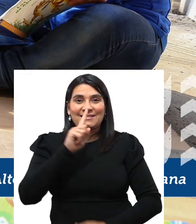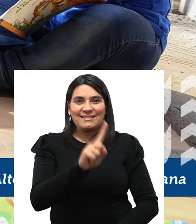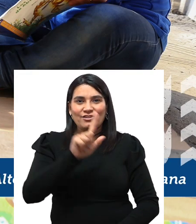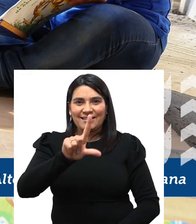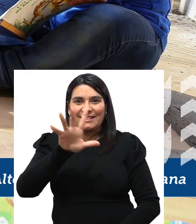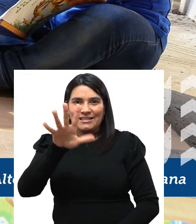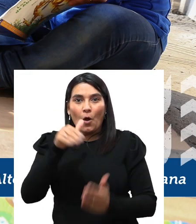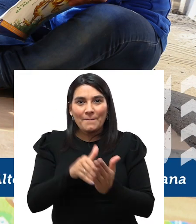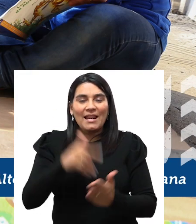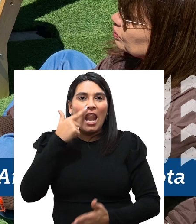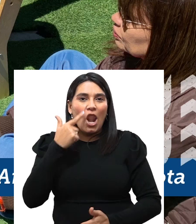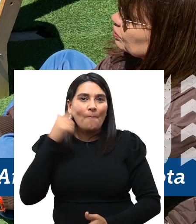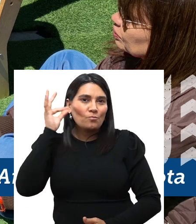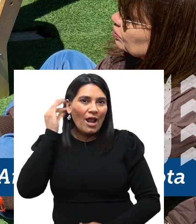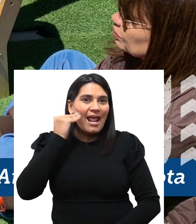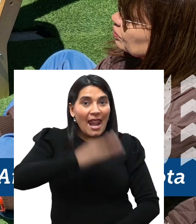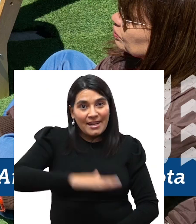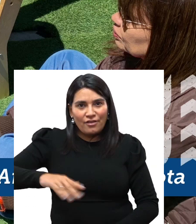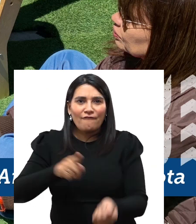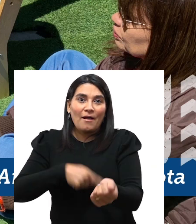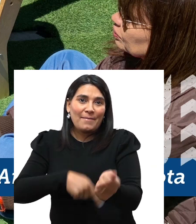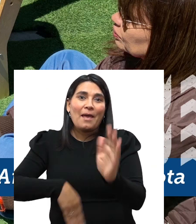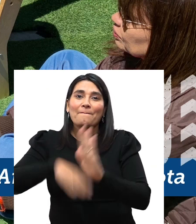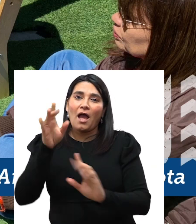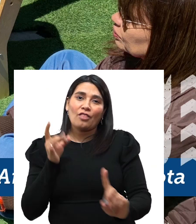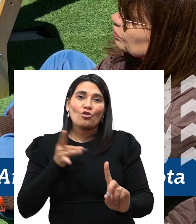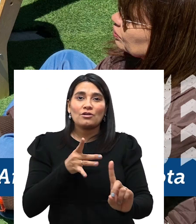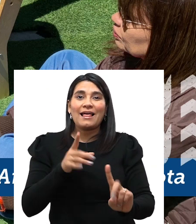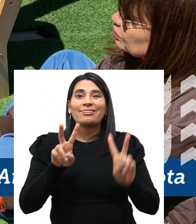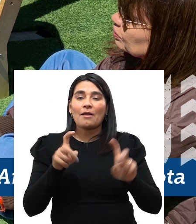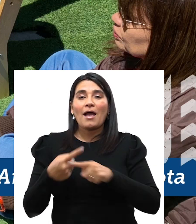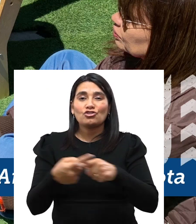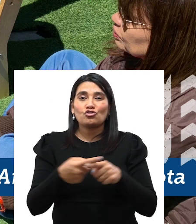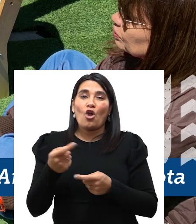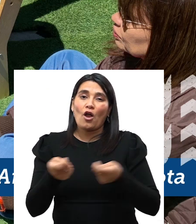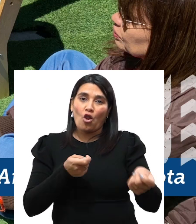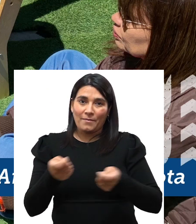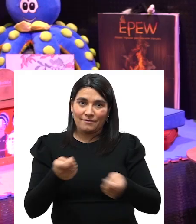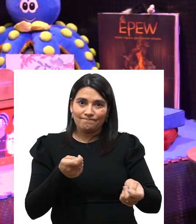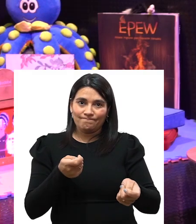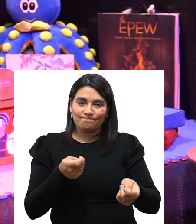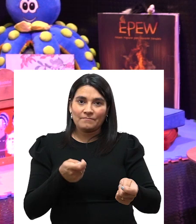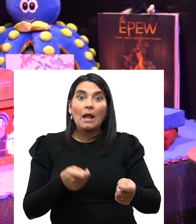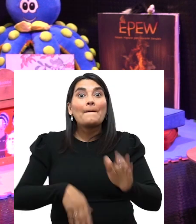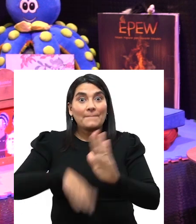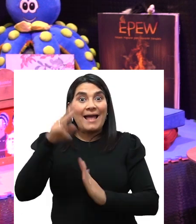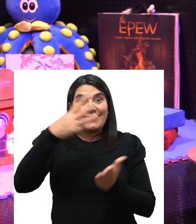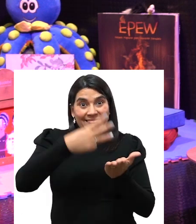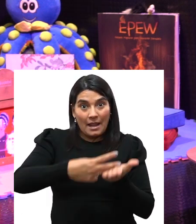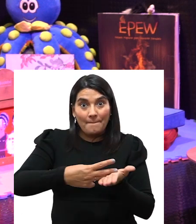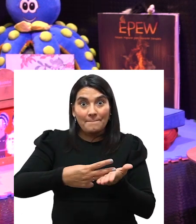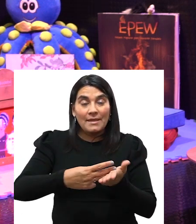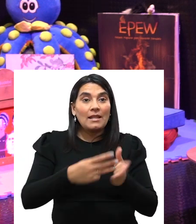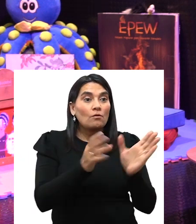niños y niñas de las familias con mayor vulnerabilidad socioeconómica, en más de 3.000 unidades